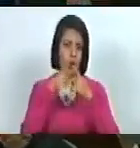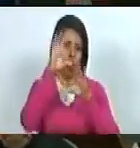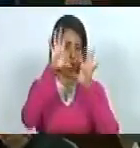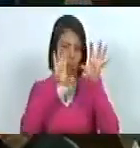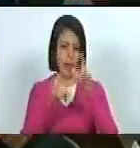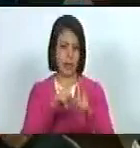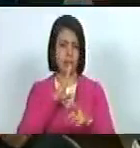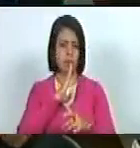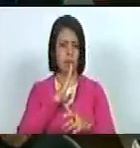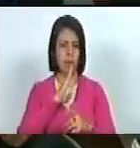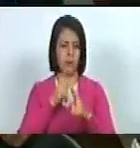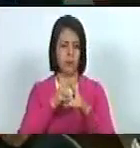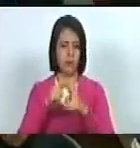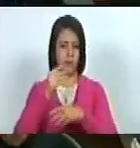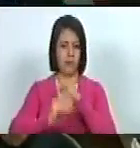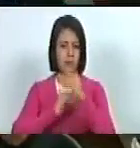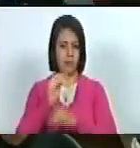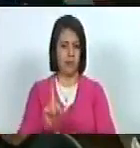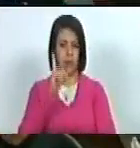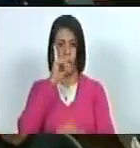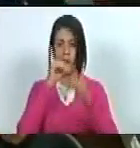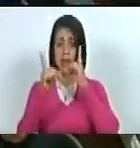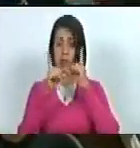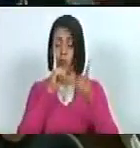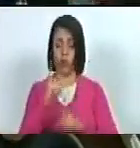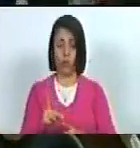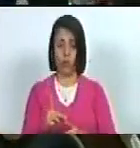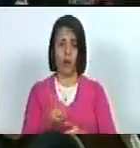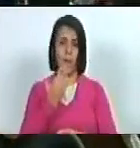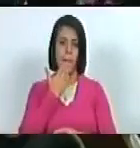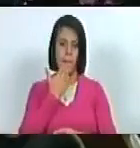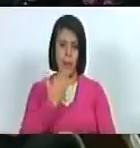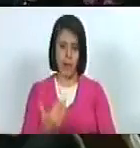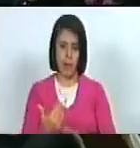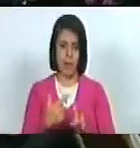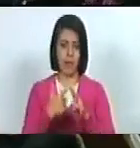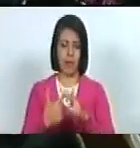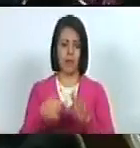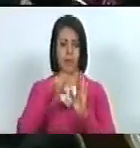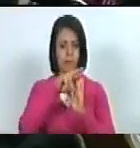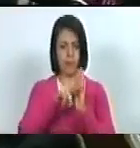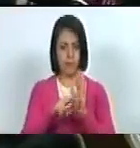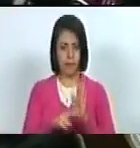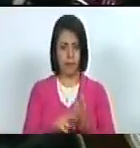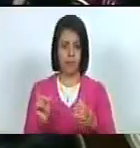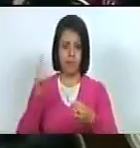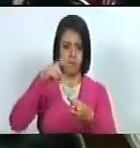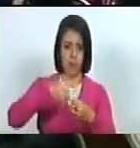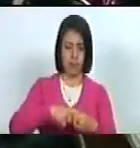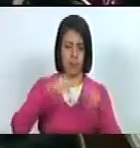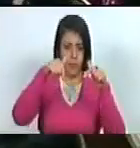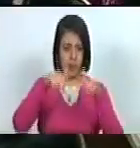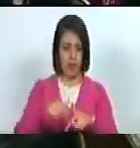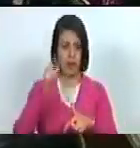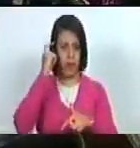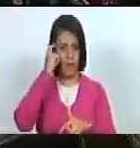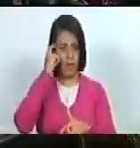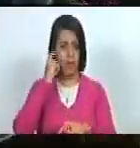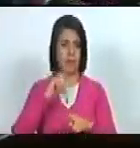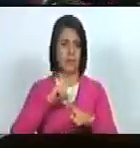extranjero, a los efectos de su primera discusión y solicitaron la urgencia reglamentaria para ser incluida en el orden del día.